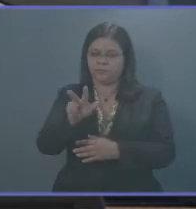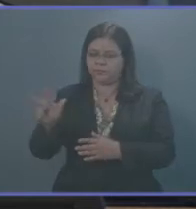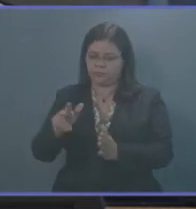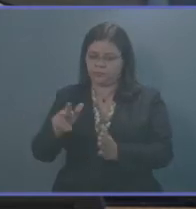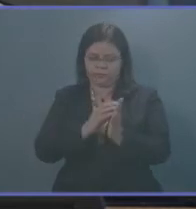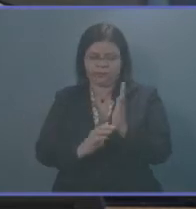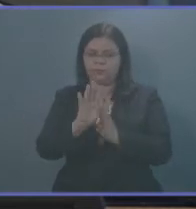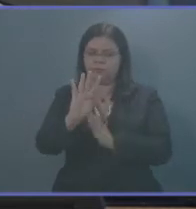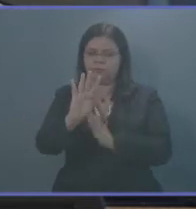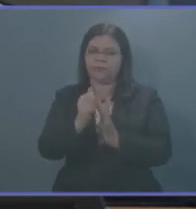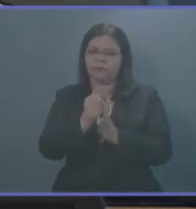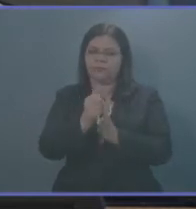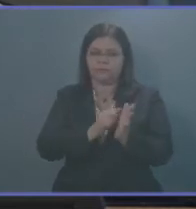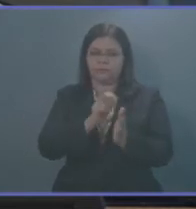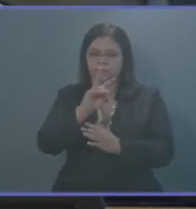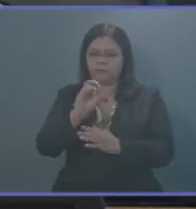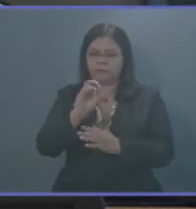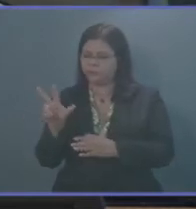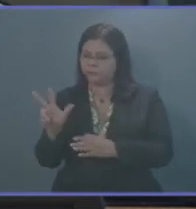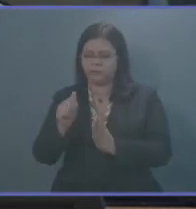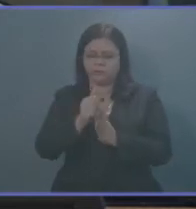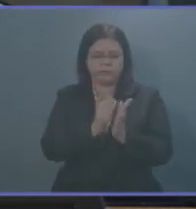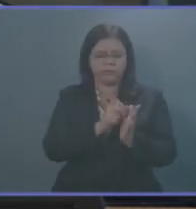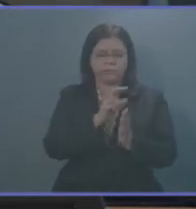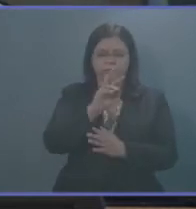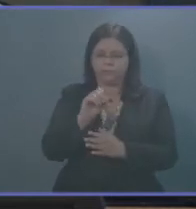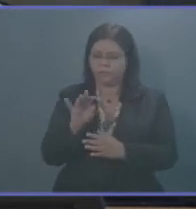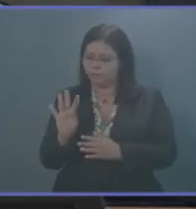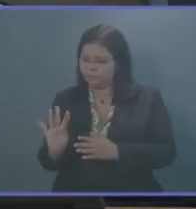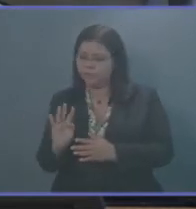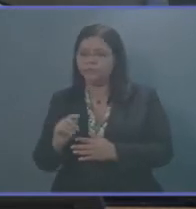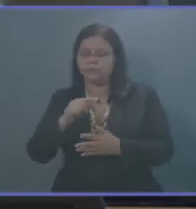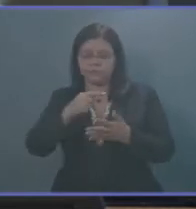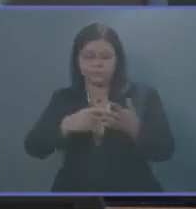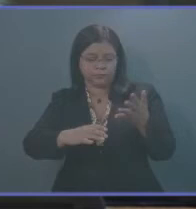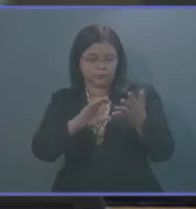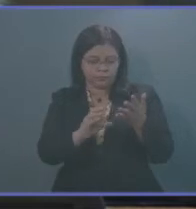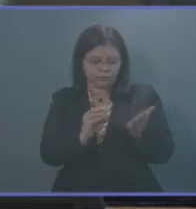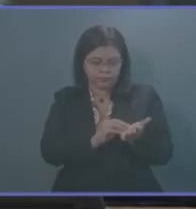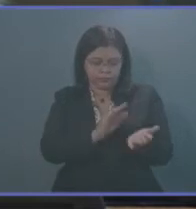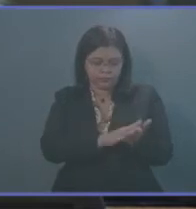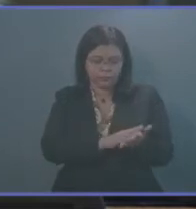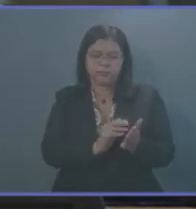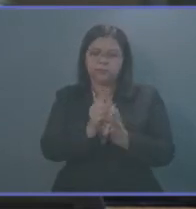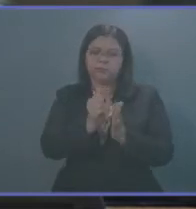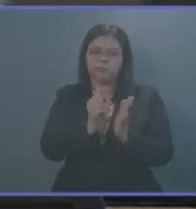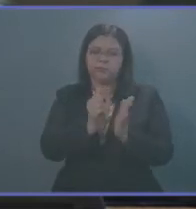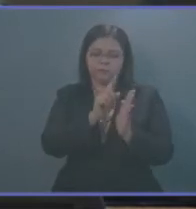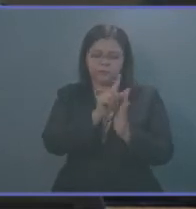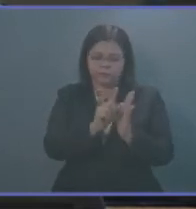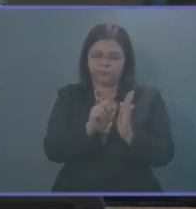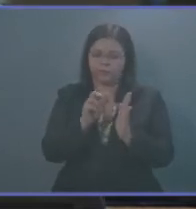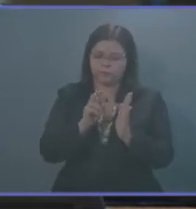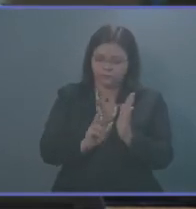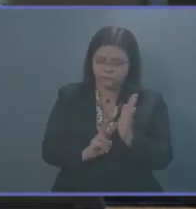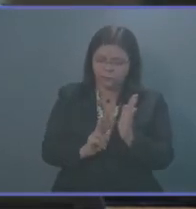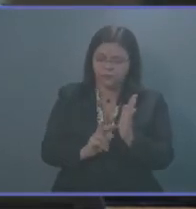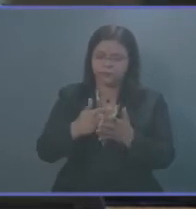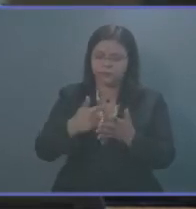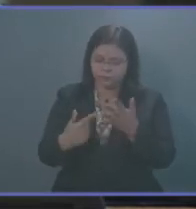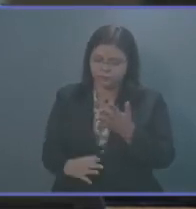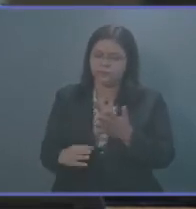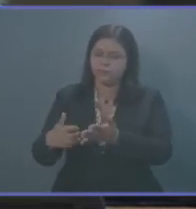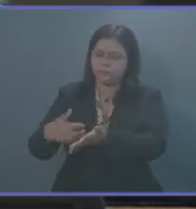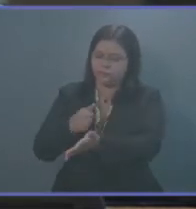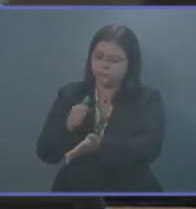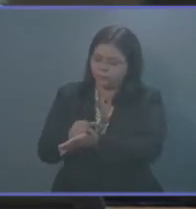4, 203, inciso primero y 204, numeral 6 de la Constitución de la República y artículos 1 y 2 de la Ley General Tributaria